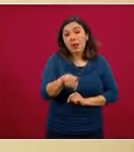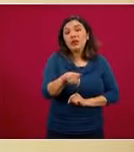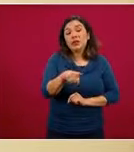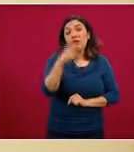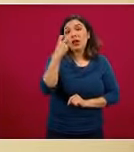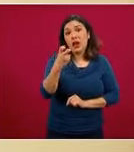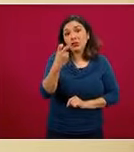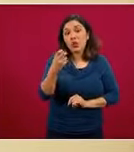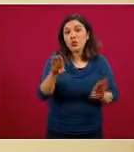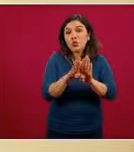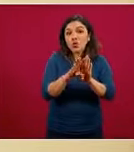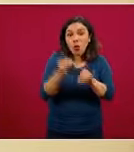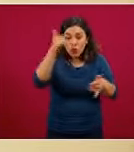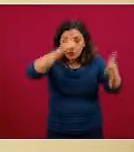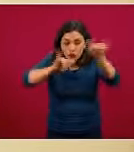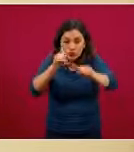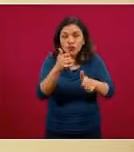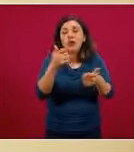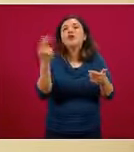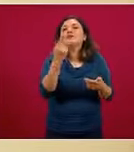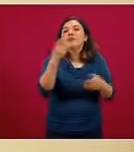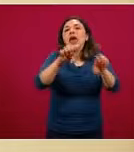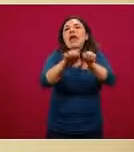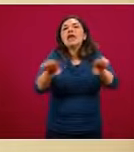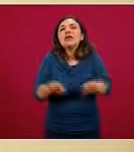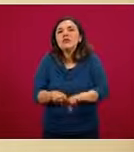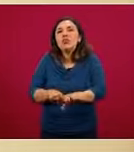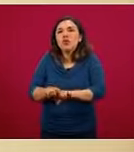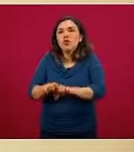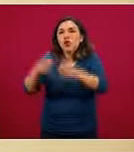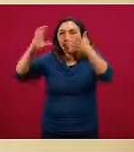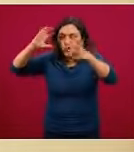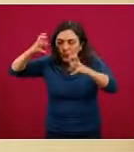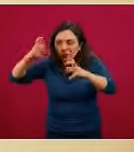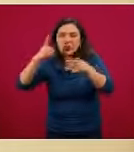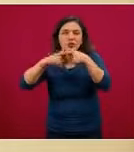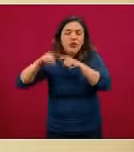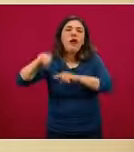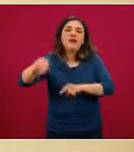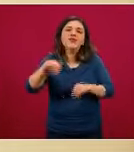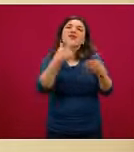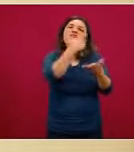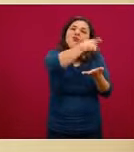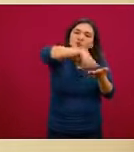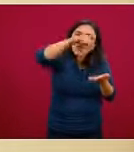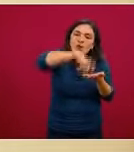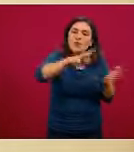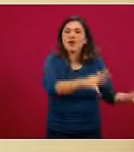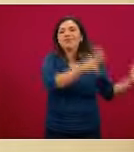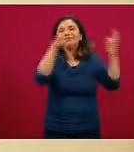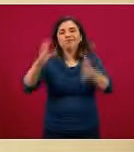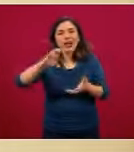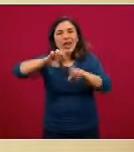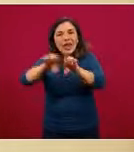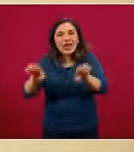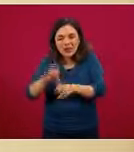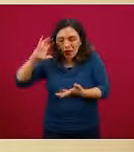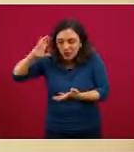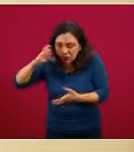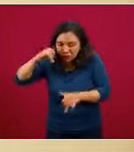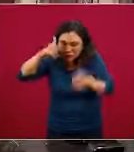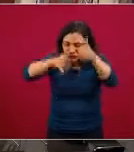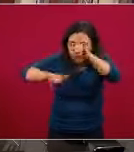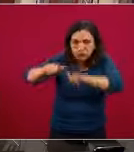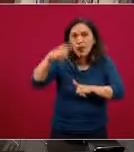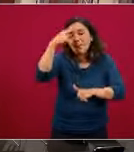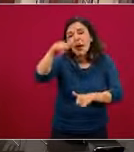poder procesar estas muestras se requiere de equipamiento, por lo tanto también la compra de equipamiento o equipamiento para el recurso